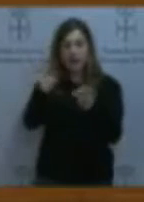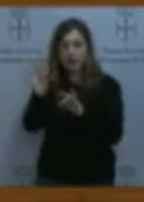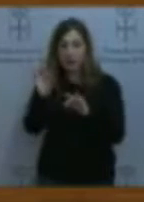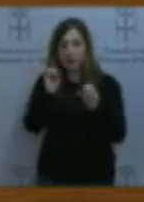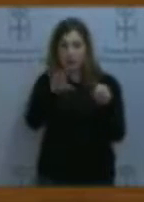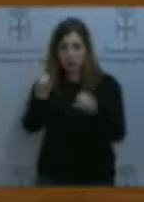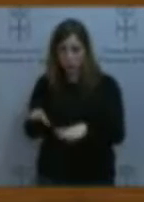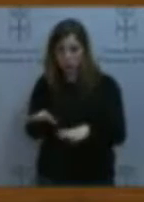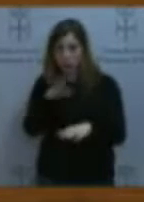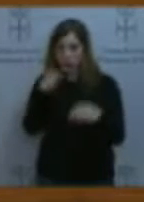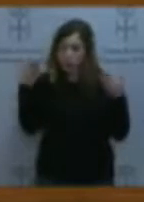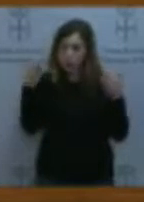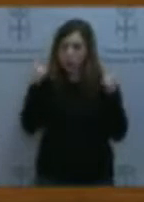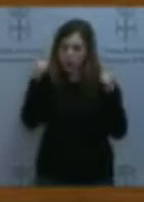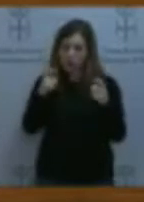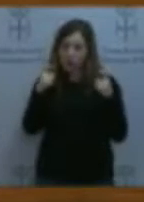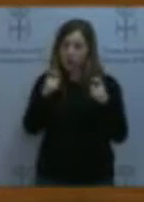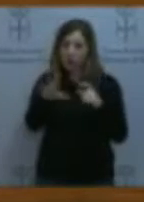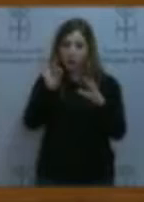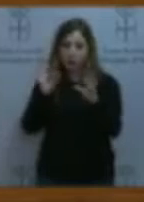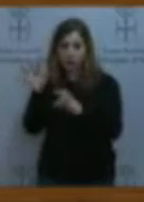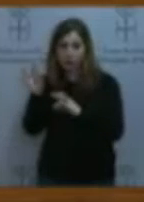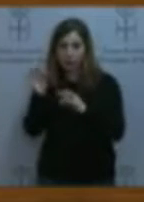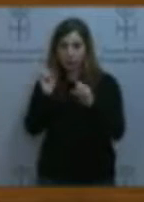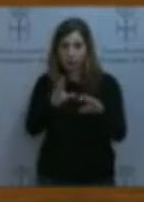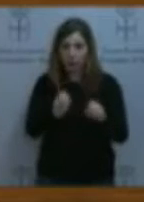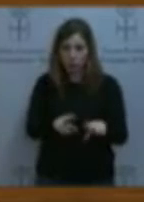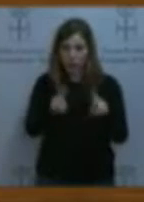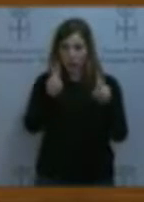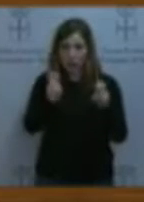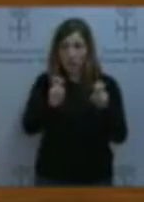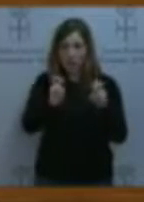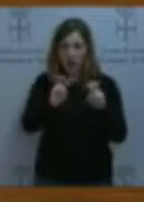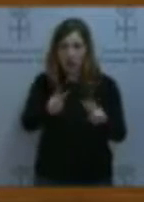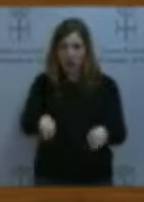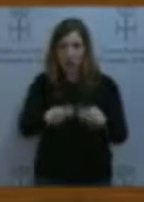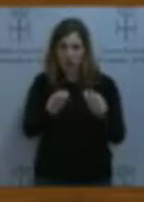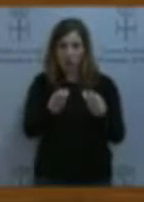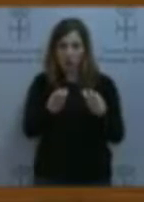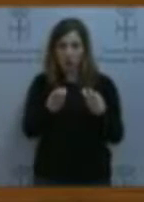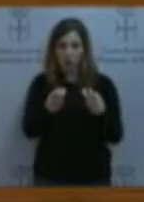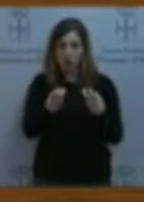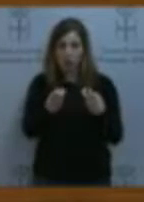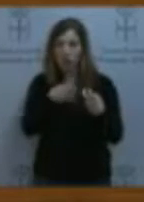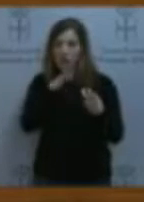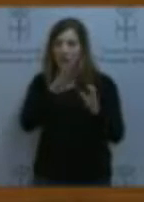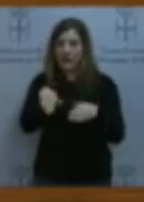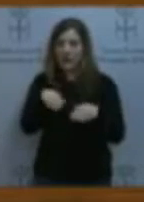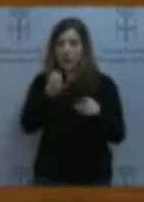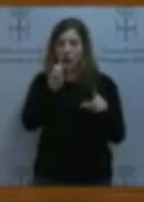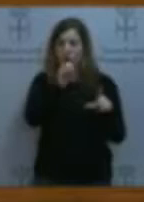selectiva en la materia orgánica, en reducir la materia orgánica que acababa en el contenedor y en hacer la separación